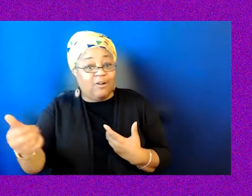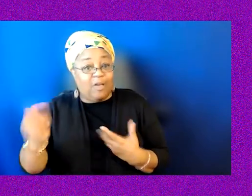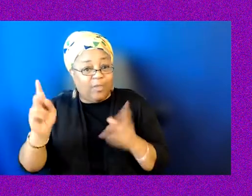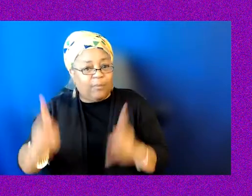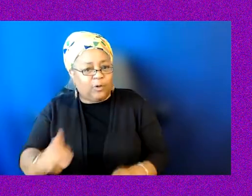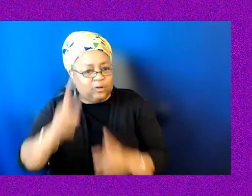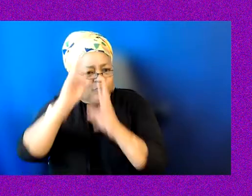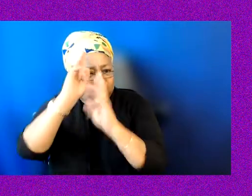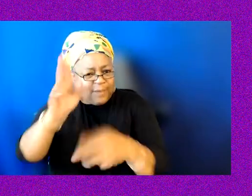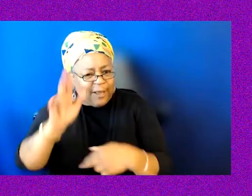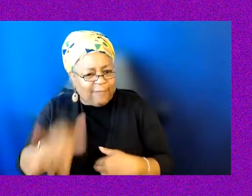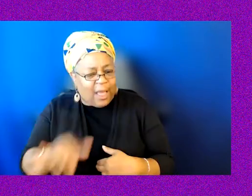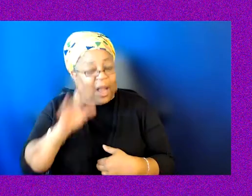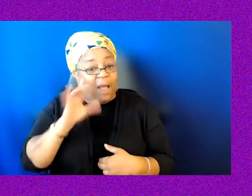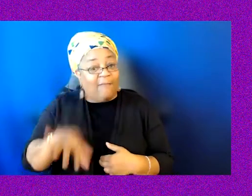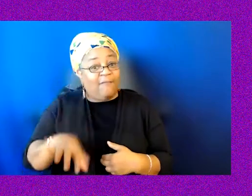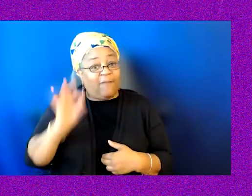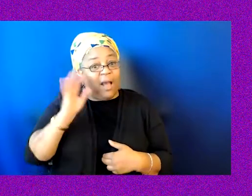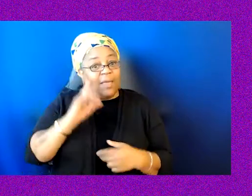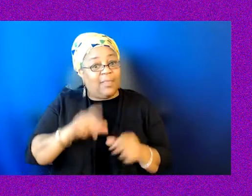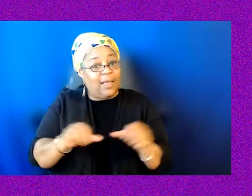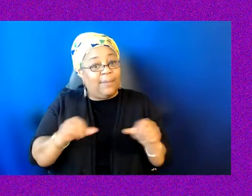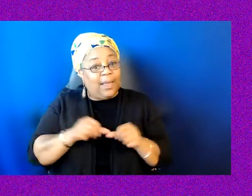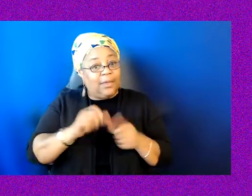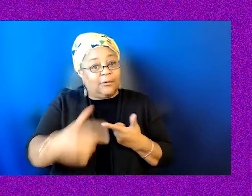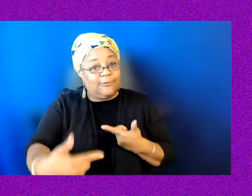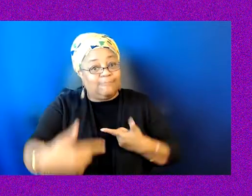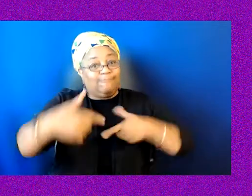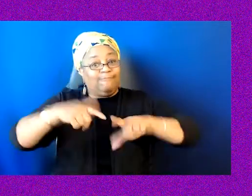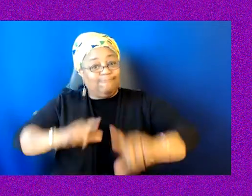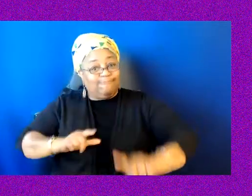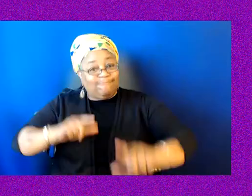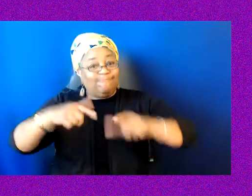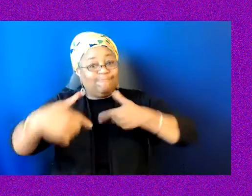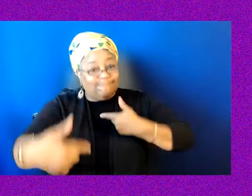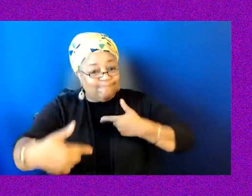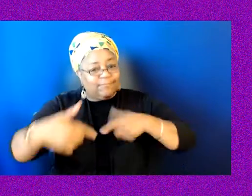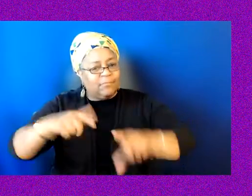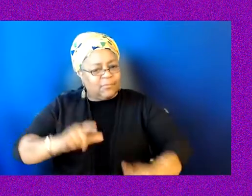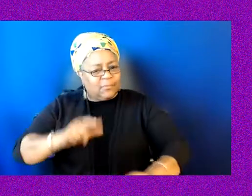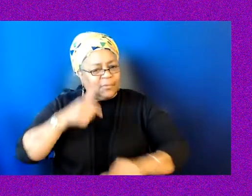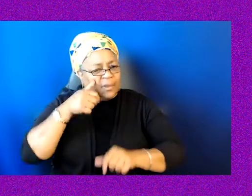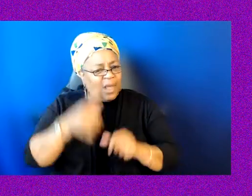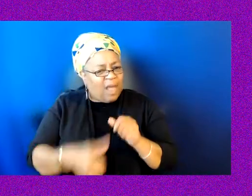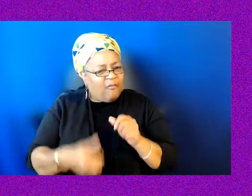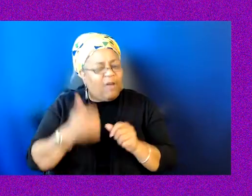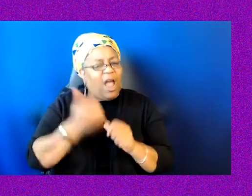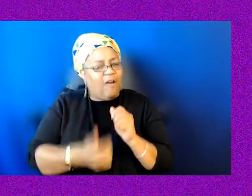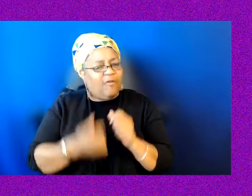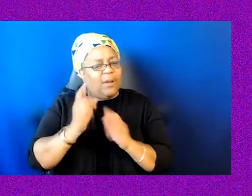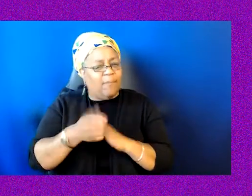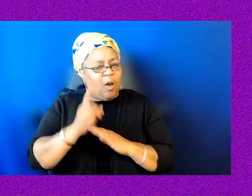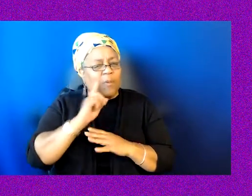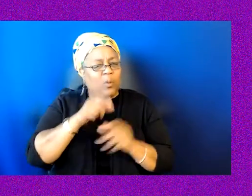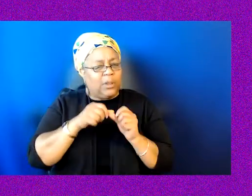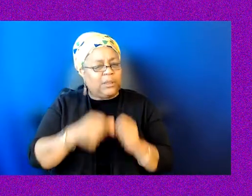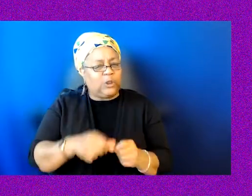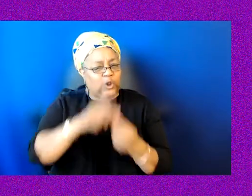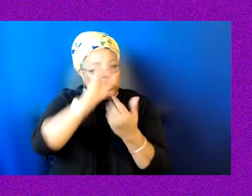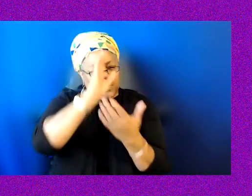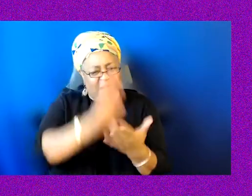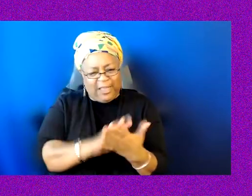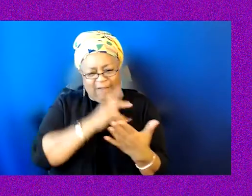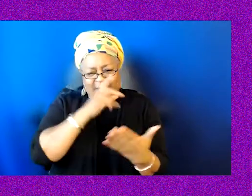otra persona y como devolución encontramos eso reciprocado. En cada momento